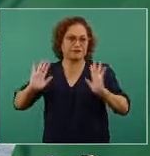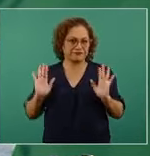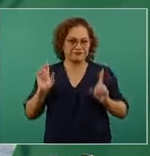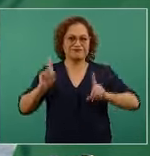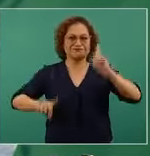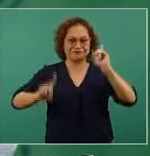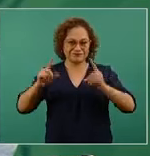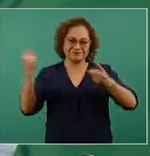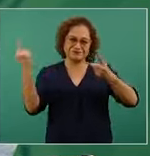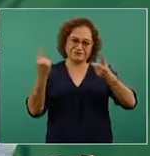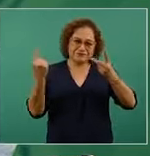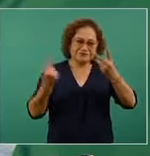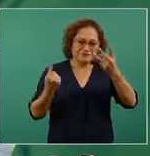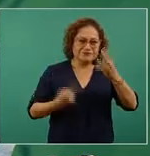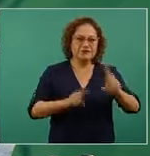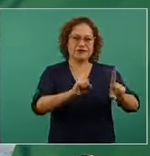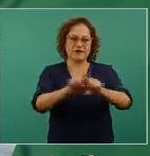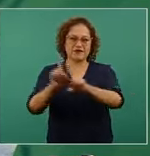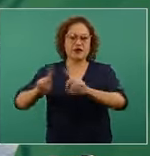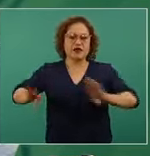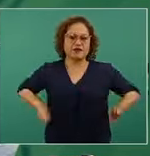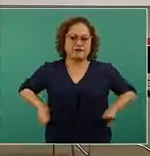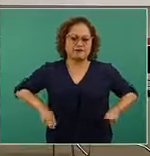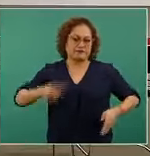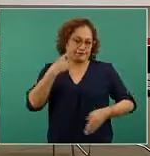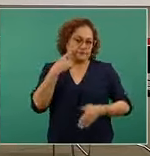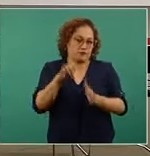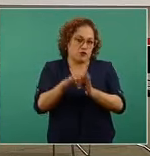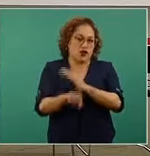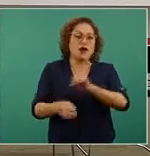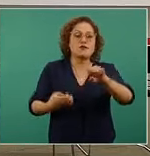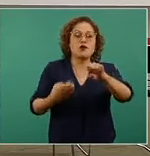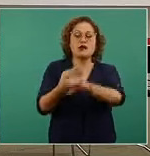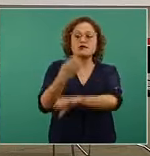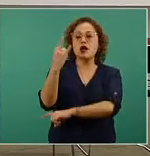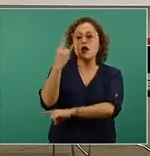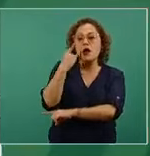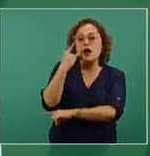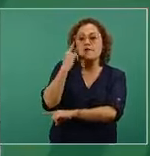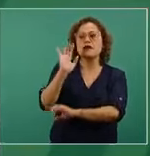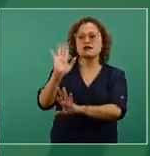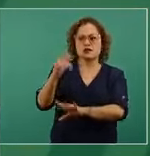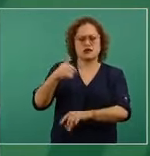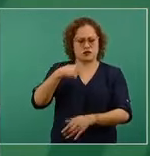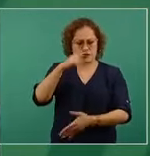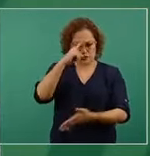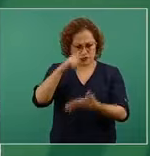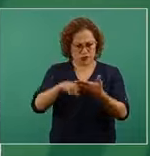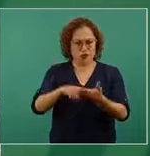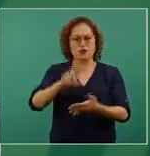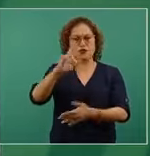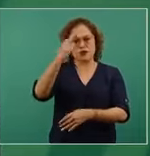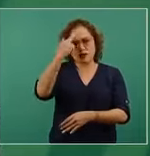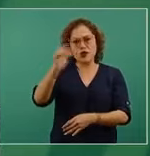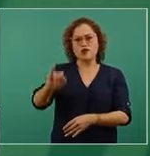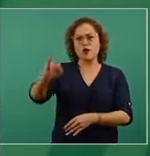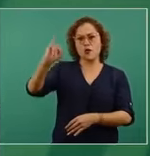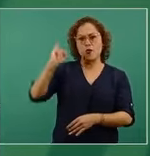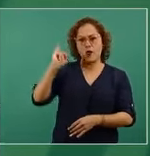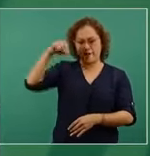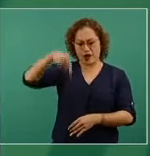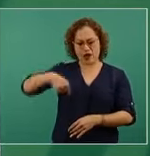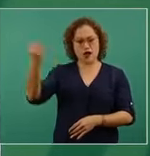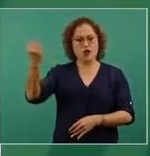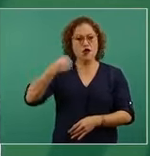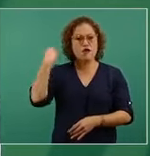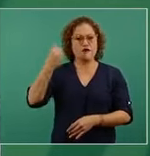justo el estado de campeche entiendo lo comentó el pasado jueves que también hicieron presencia en esta conferencia de